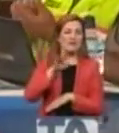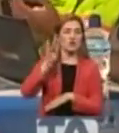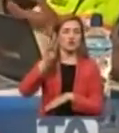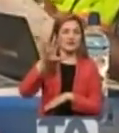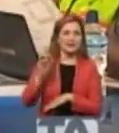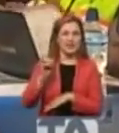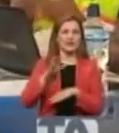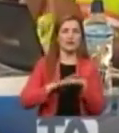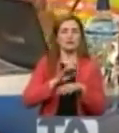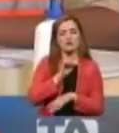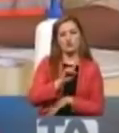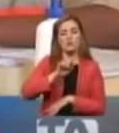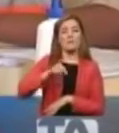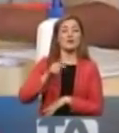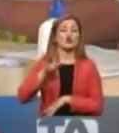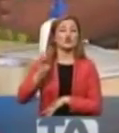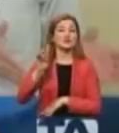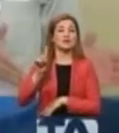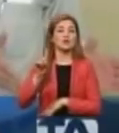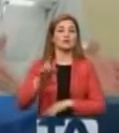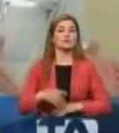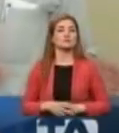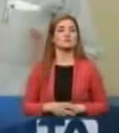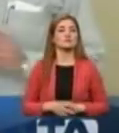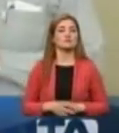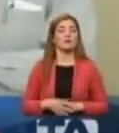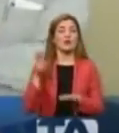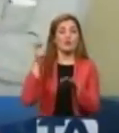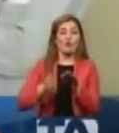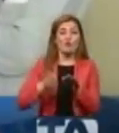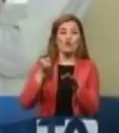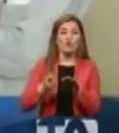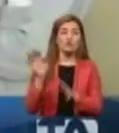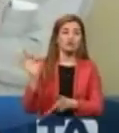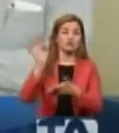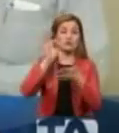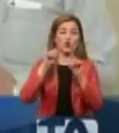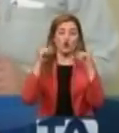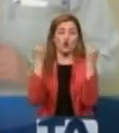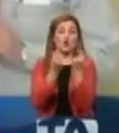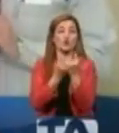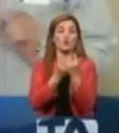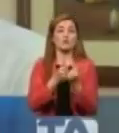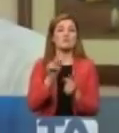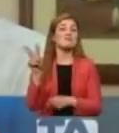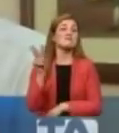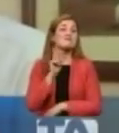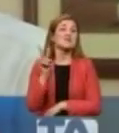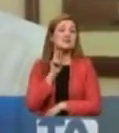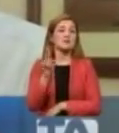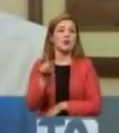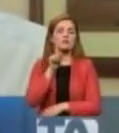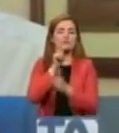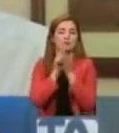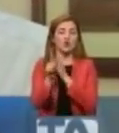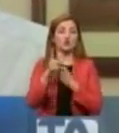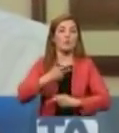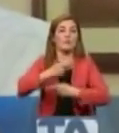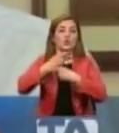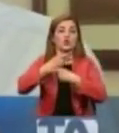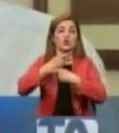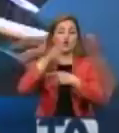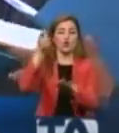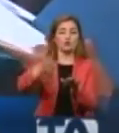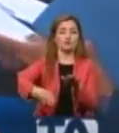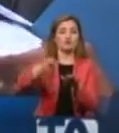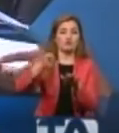1.70 y 1.71. Este abogado representa a un importante grupo de perjudicados y ha impuesto una acción de protección ante